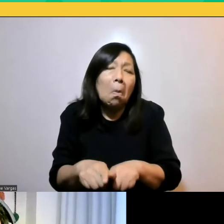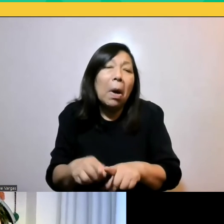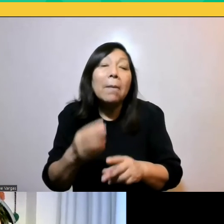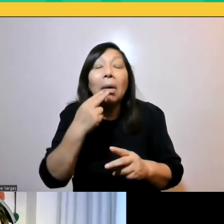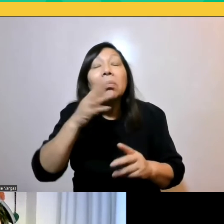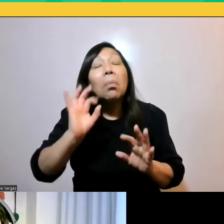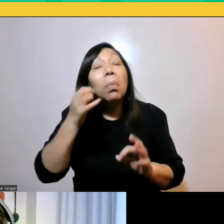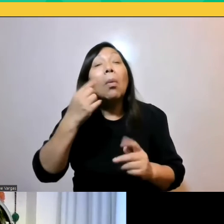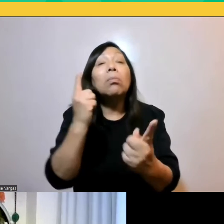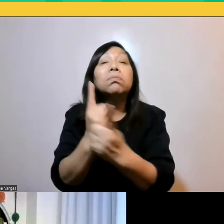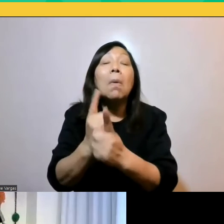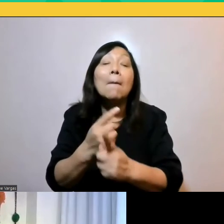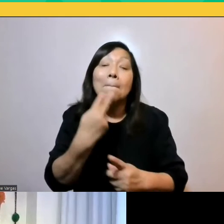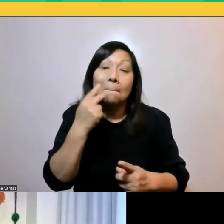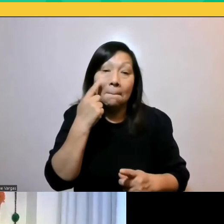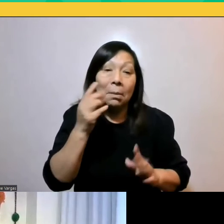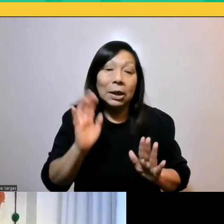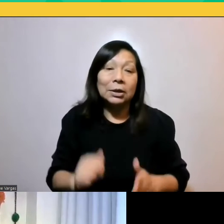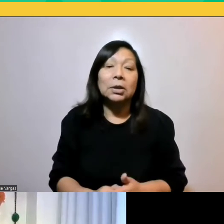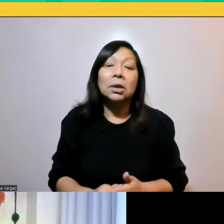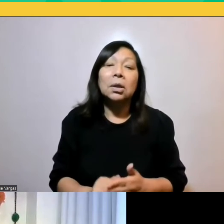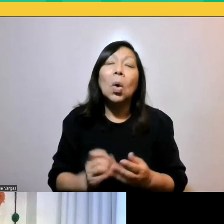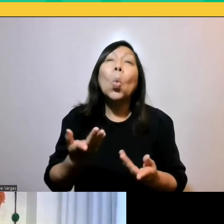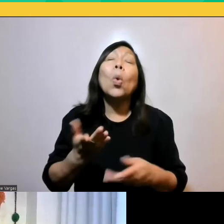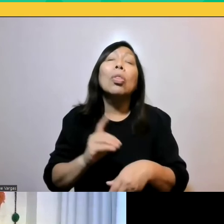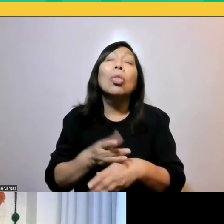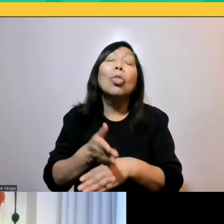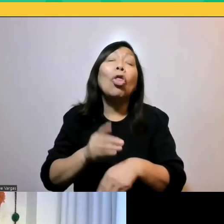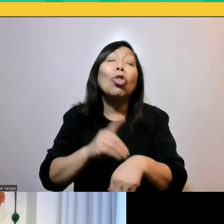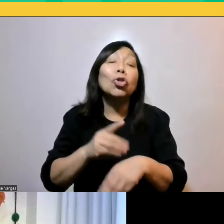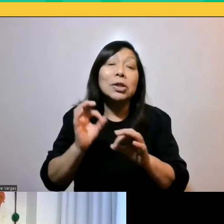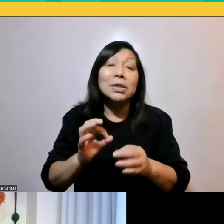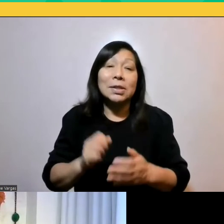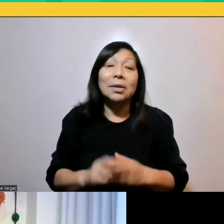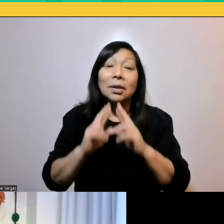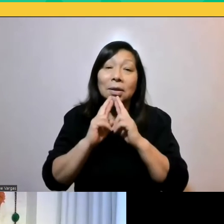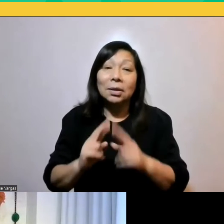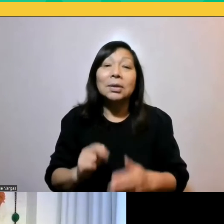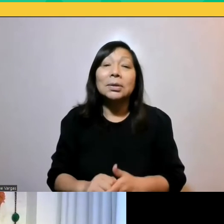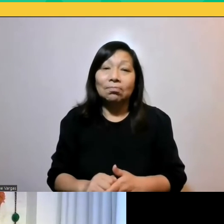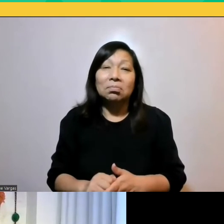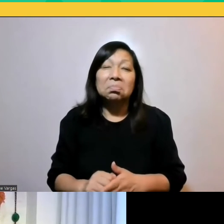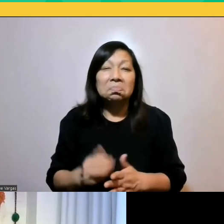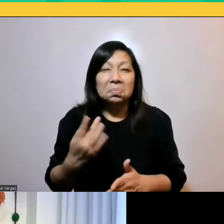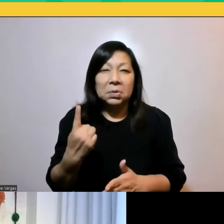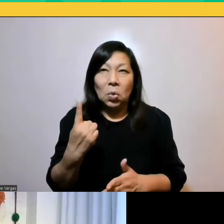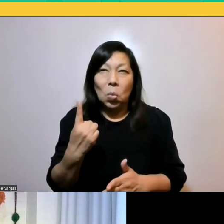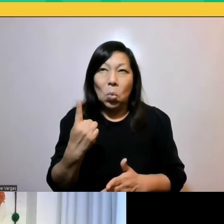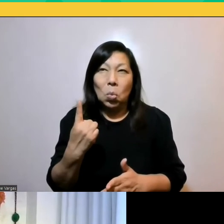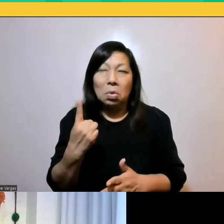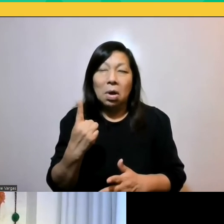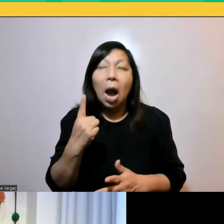ver. ujú. ¿Y de cada cuánto tiempo ir a la ginecóloga? Bueno, la recomendación es ir por lo menos una vez al